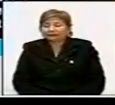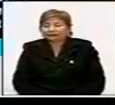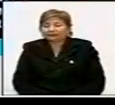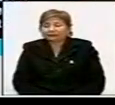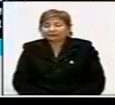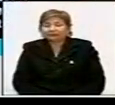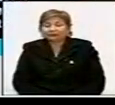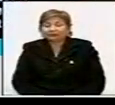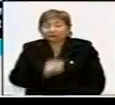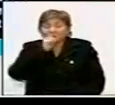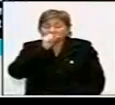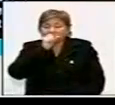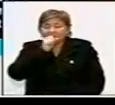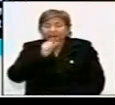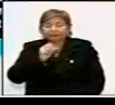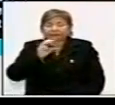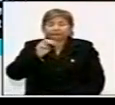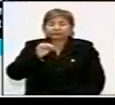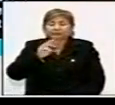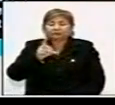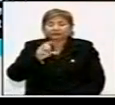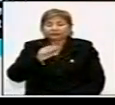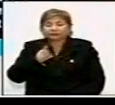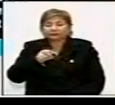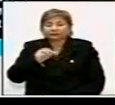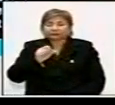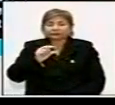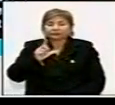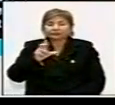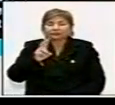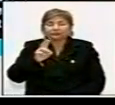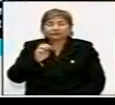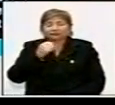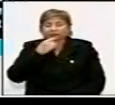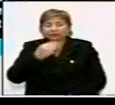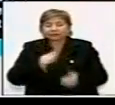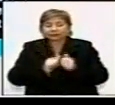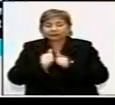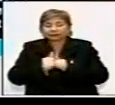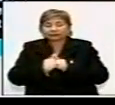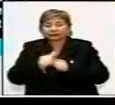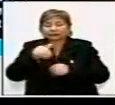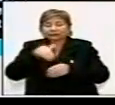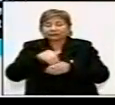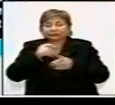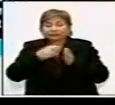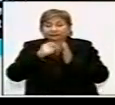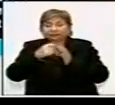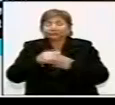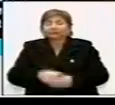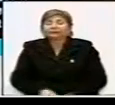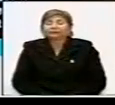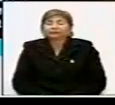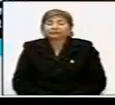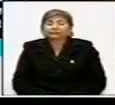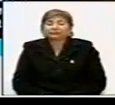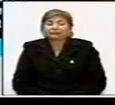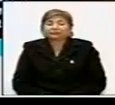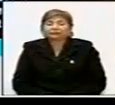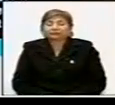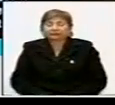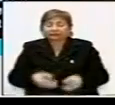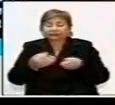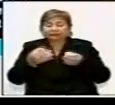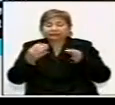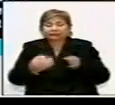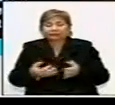bien lo que la pobrecita de amarilla nave había pedido antes de pasar a lo que va a ser el registro de asistencia y a la decisión